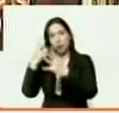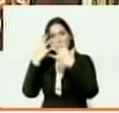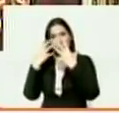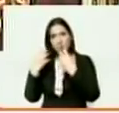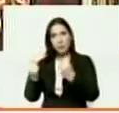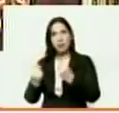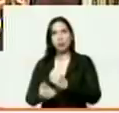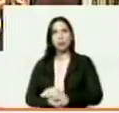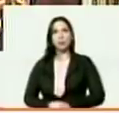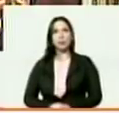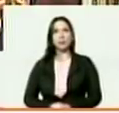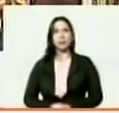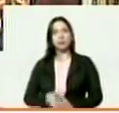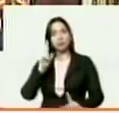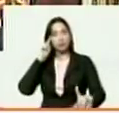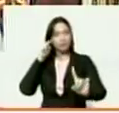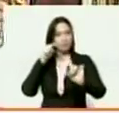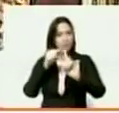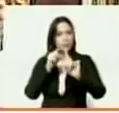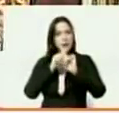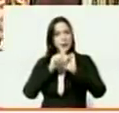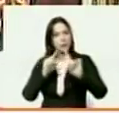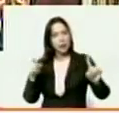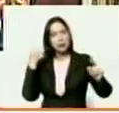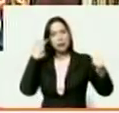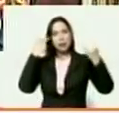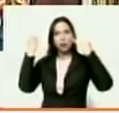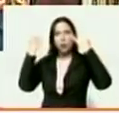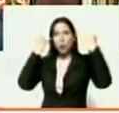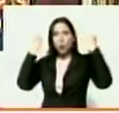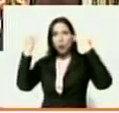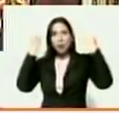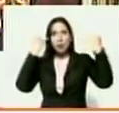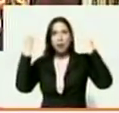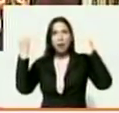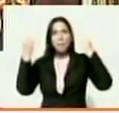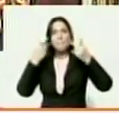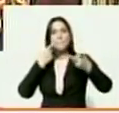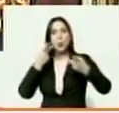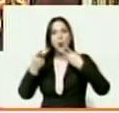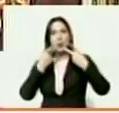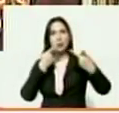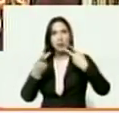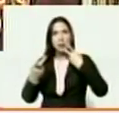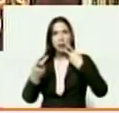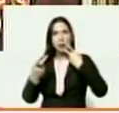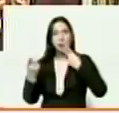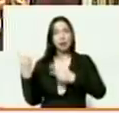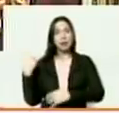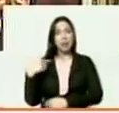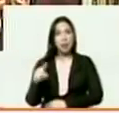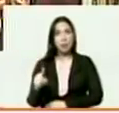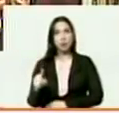entendimiento en el marco de las diferencias ideológicas, políticas que tenemos,